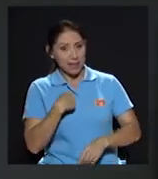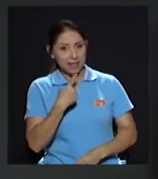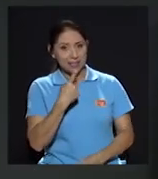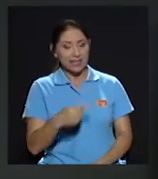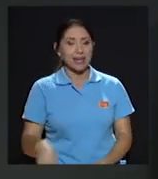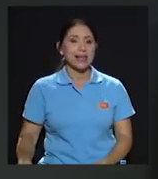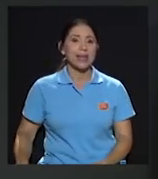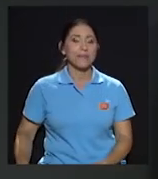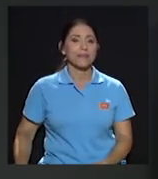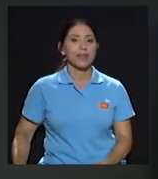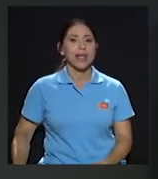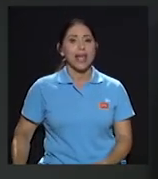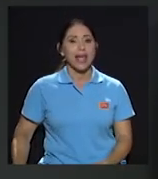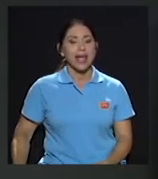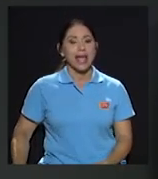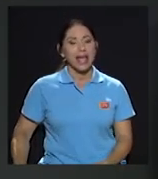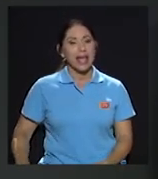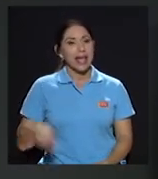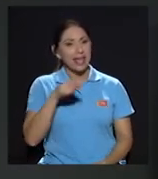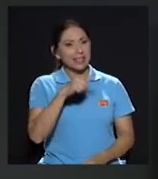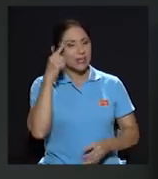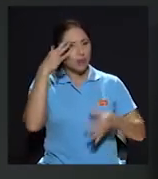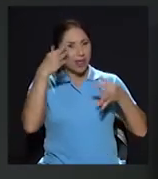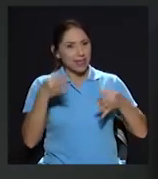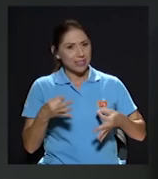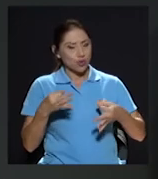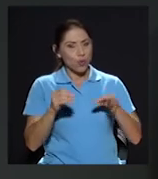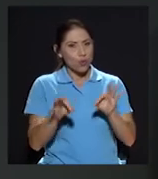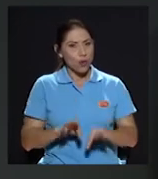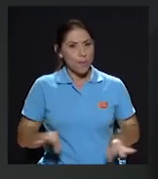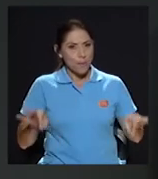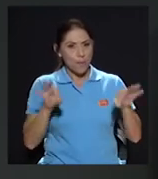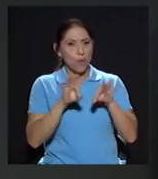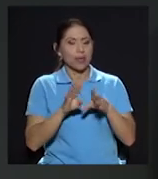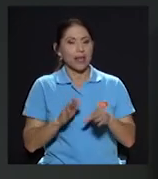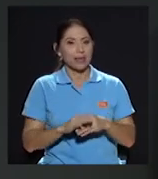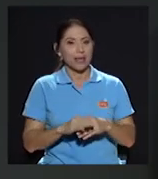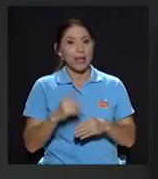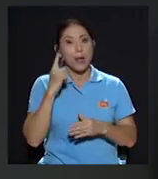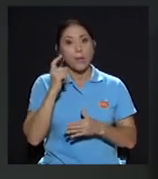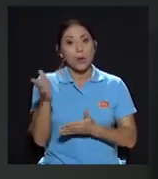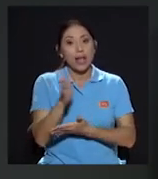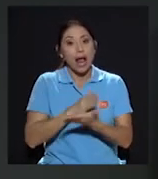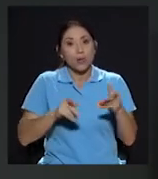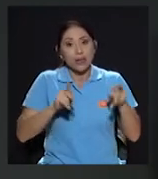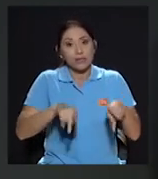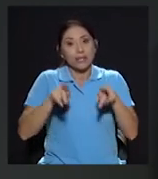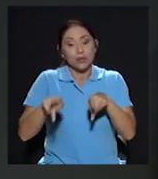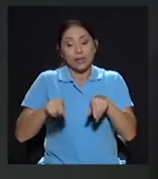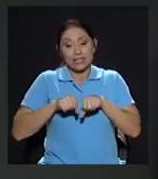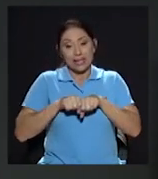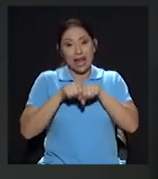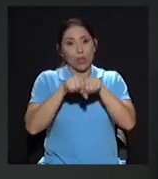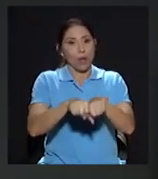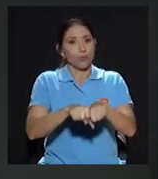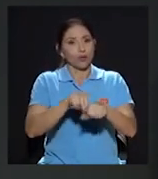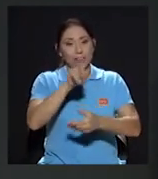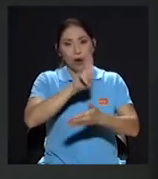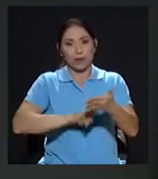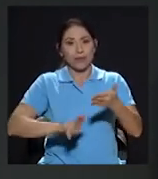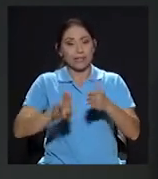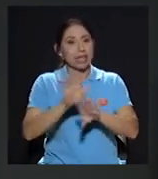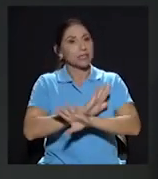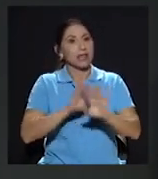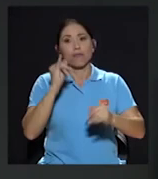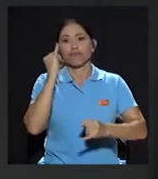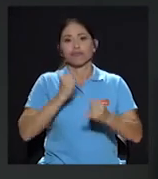eso es una decisión que me parece muy importante porque algunas gentes nos graduamos de la universidad y dejamos de